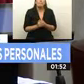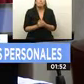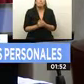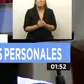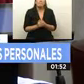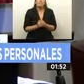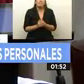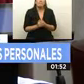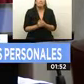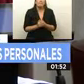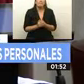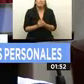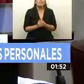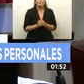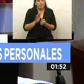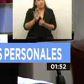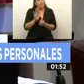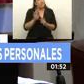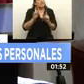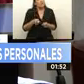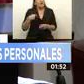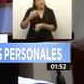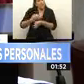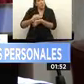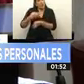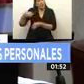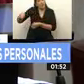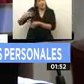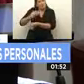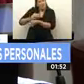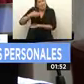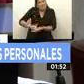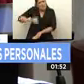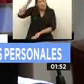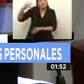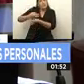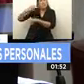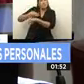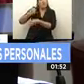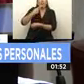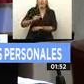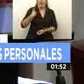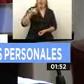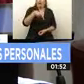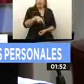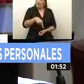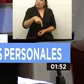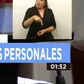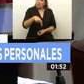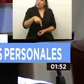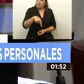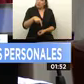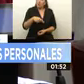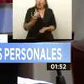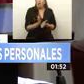que además una cosa que creo que nos enseñan en el colegio desde chicos que nos meten de que la Argentina es un país